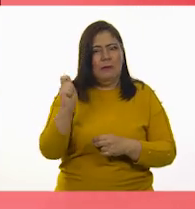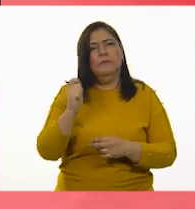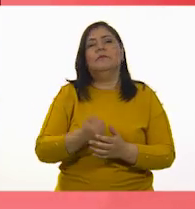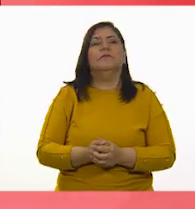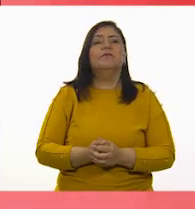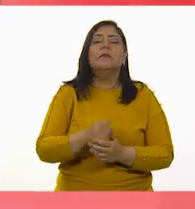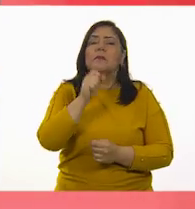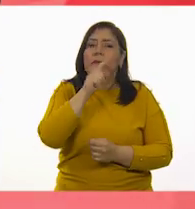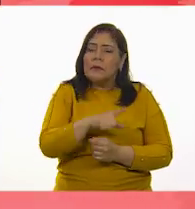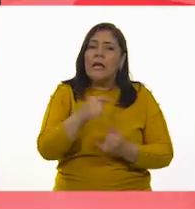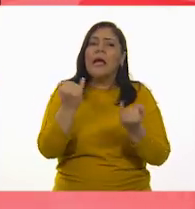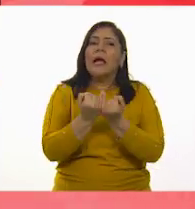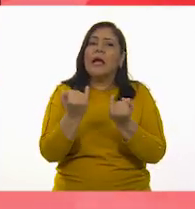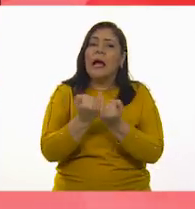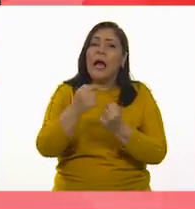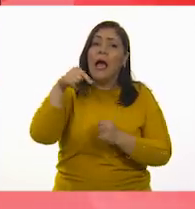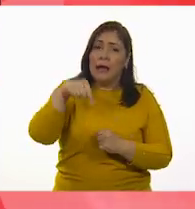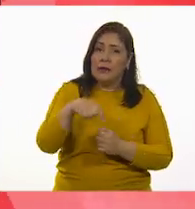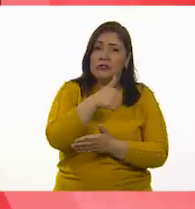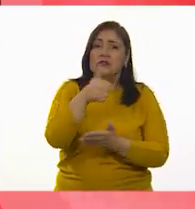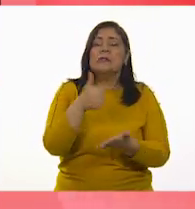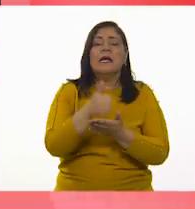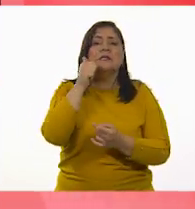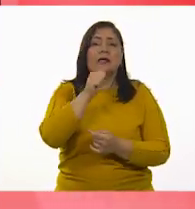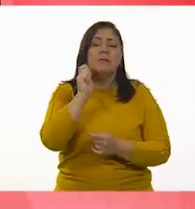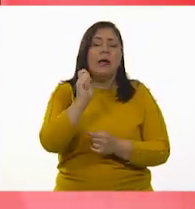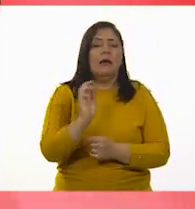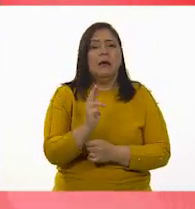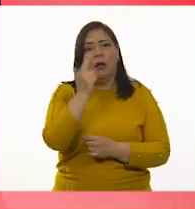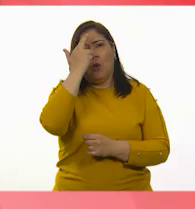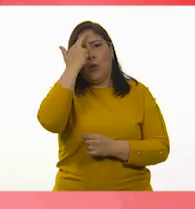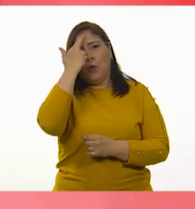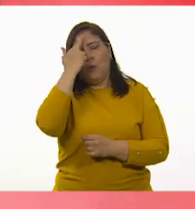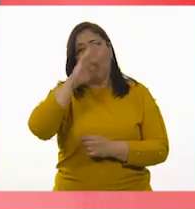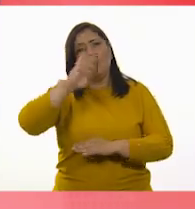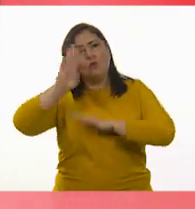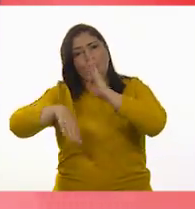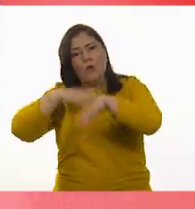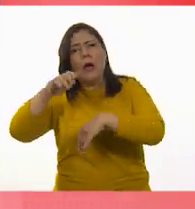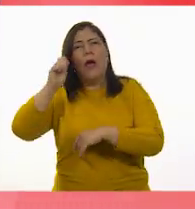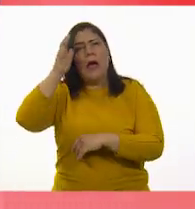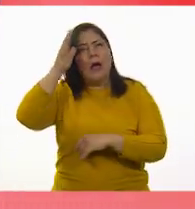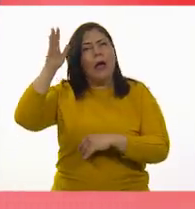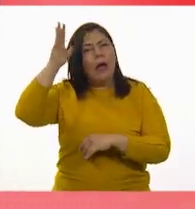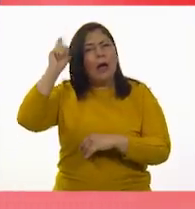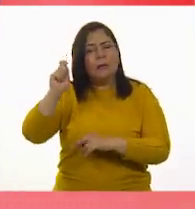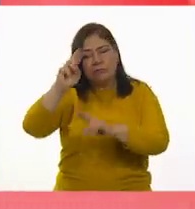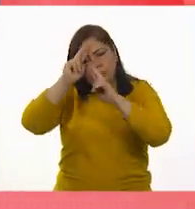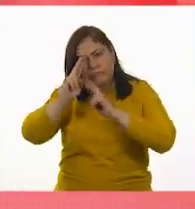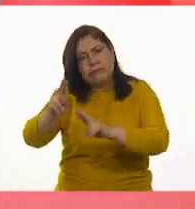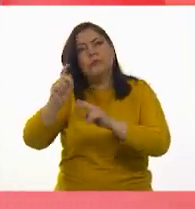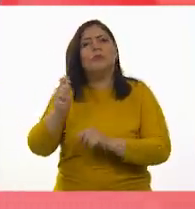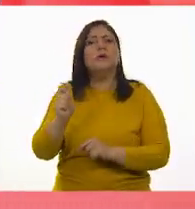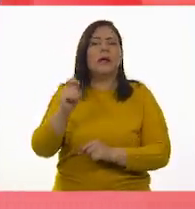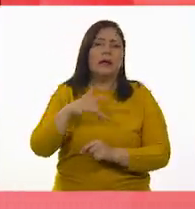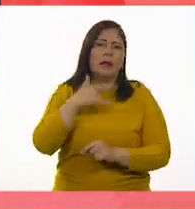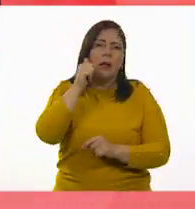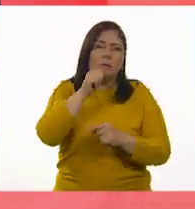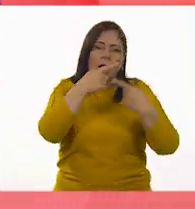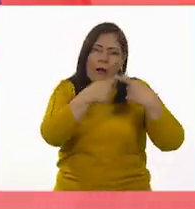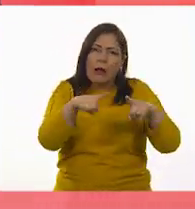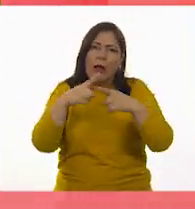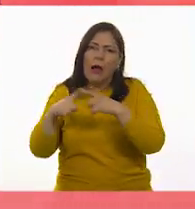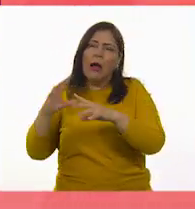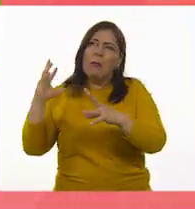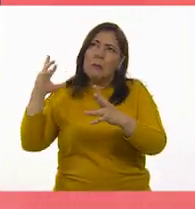De igual forma, en nuestra ciudad se lleva a cabo el culto a nuestros difuntos, que desde la época prehispánica se ha visto enriquecido y diversificado